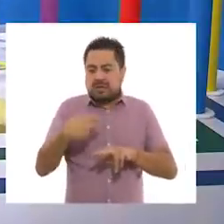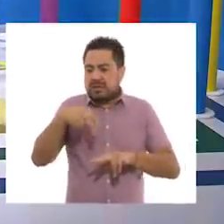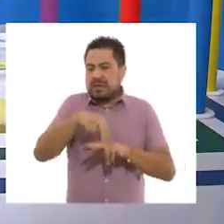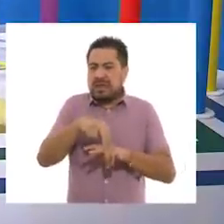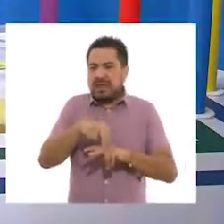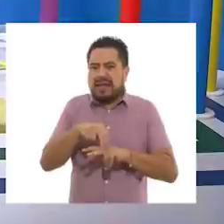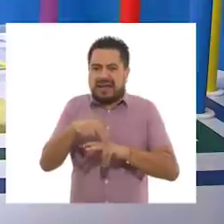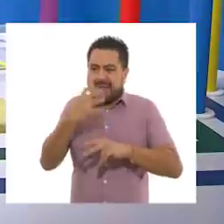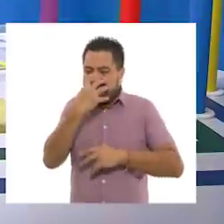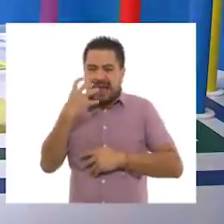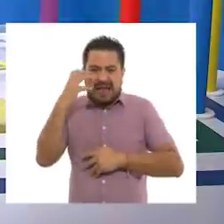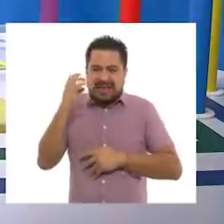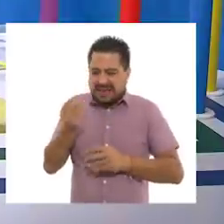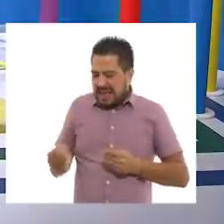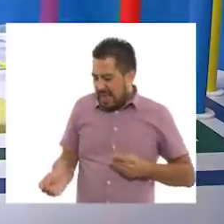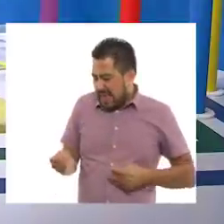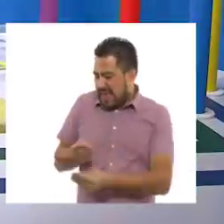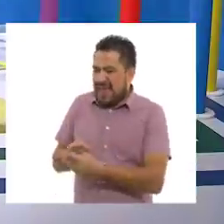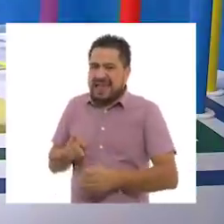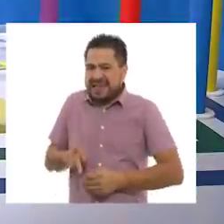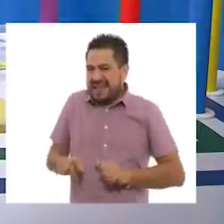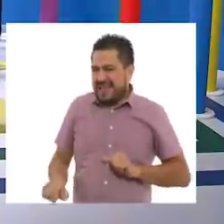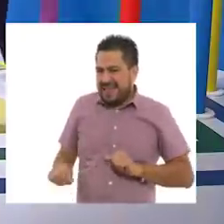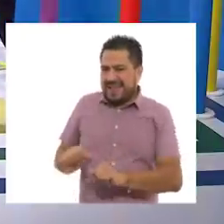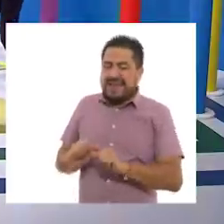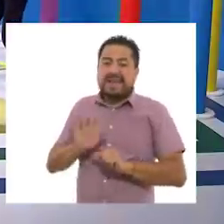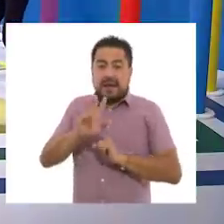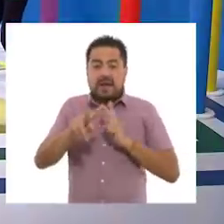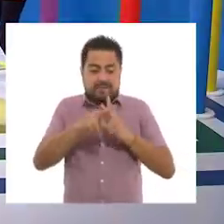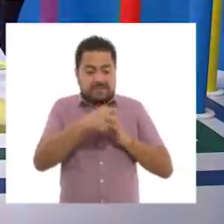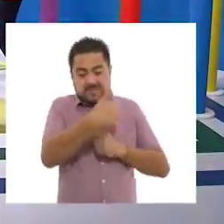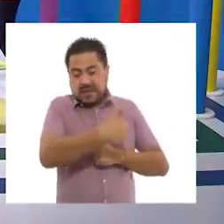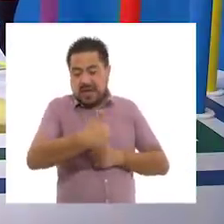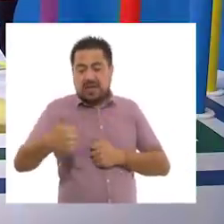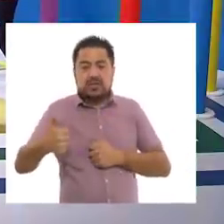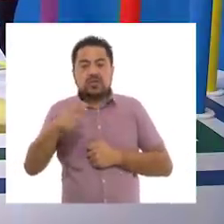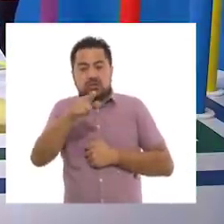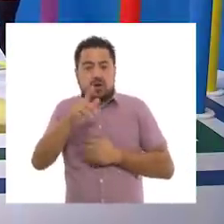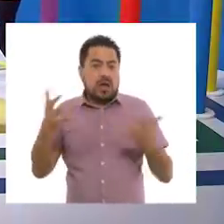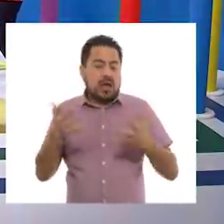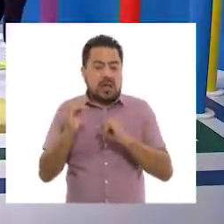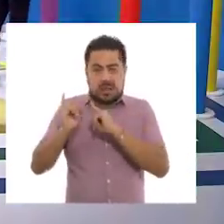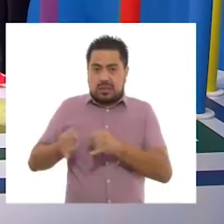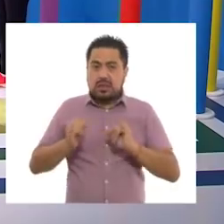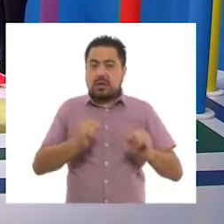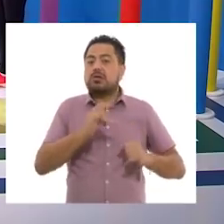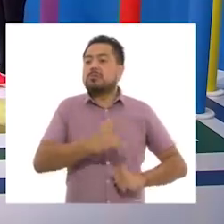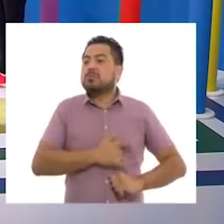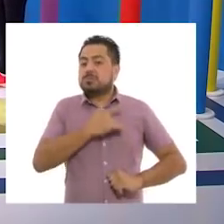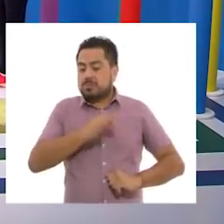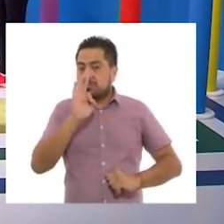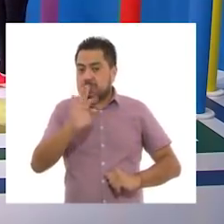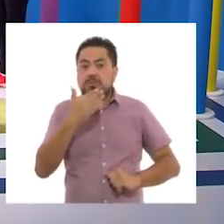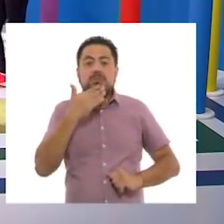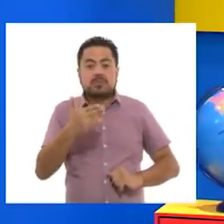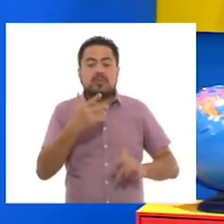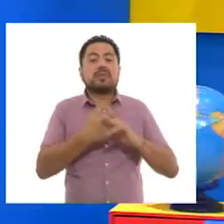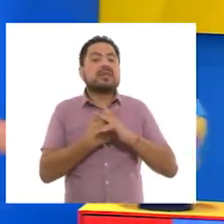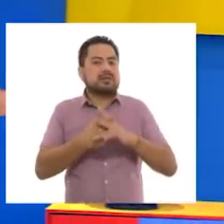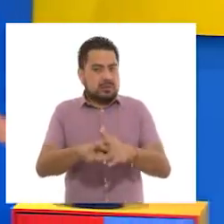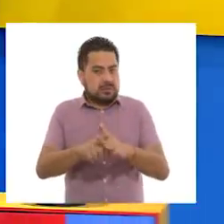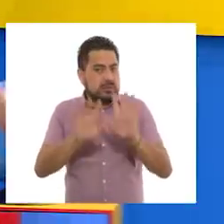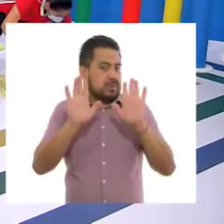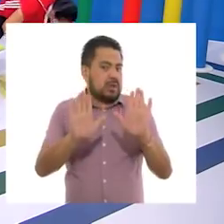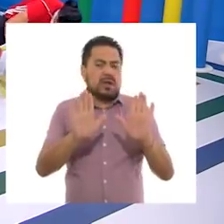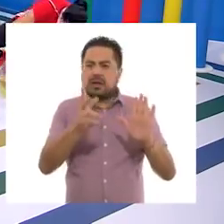pones al peluche. ¿Quedó claro, Ale? Sí, en cada vaso. Lo vas a hacer de manera individual, ¿te parece? Sí. Iniciamos, siéntate.